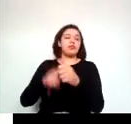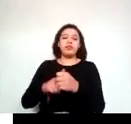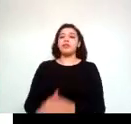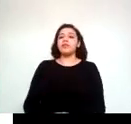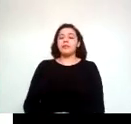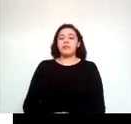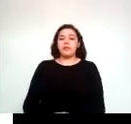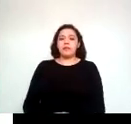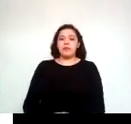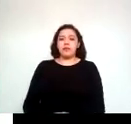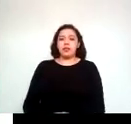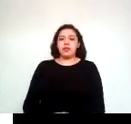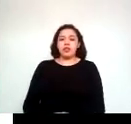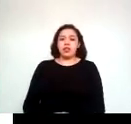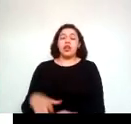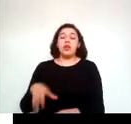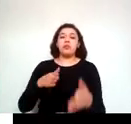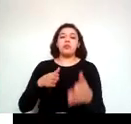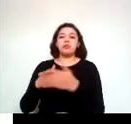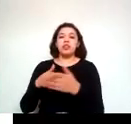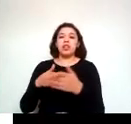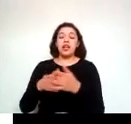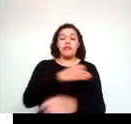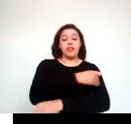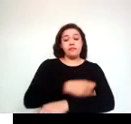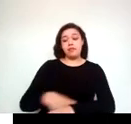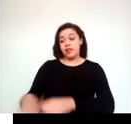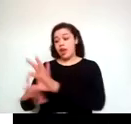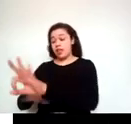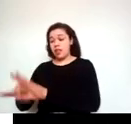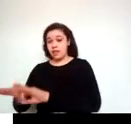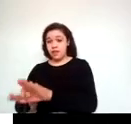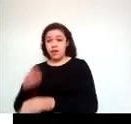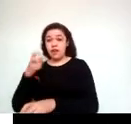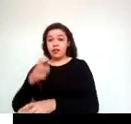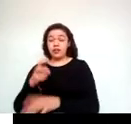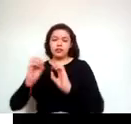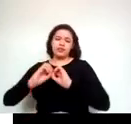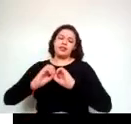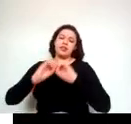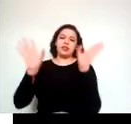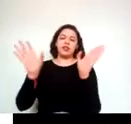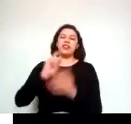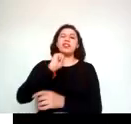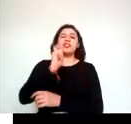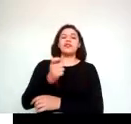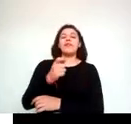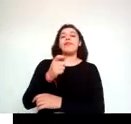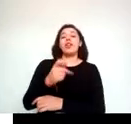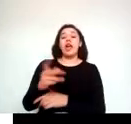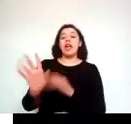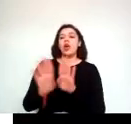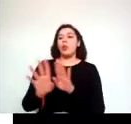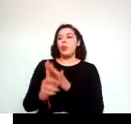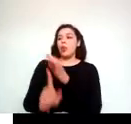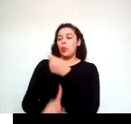Cuando hablamos de la interferencia de relación trabajo-familia, también esto es bastante explícito, se refiere cuando hay conflictos entre